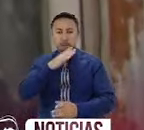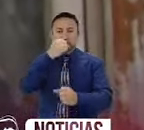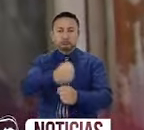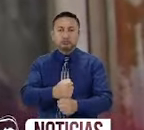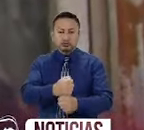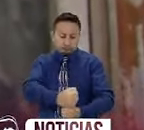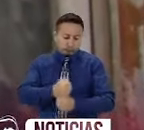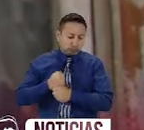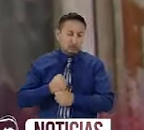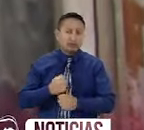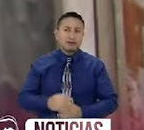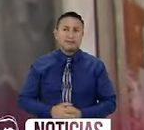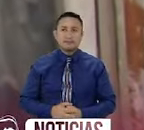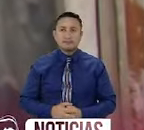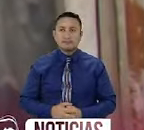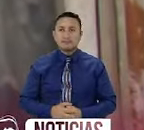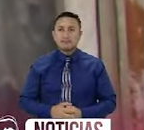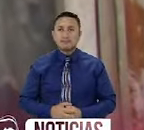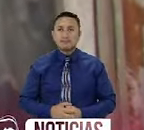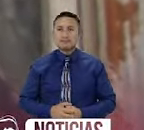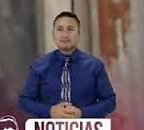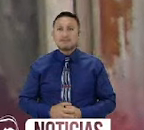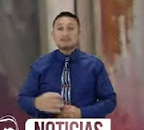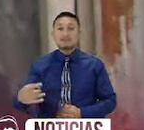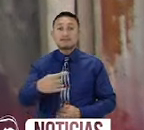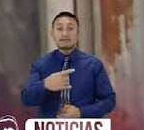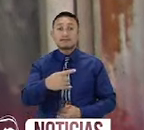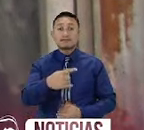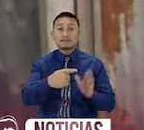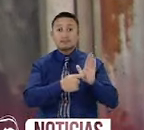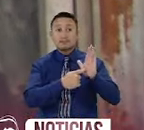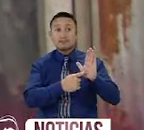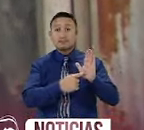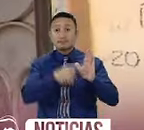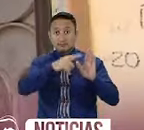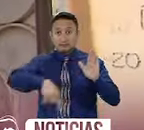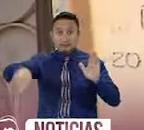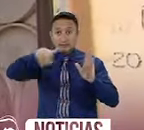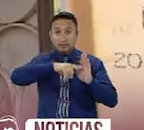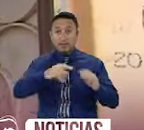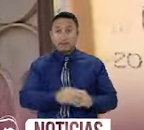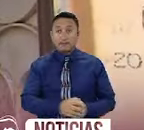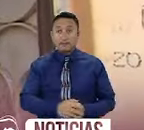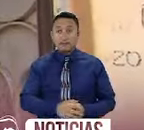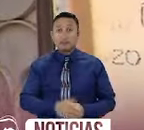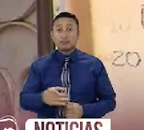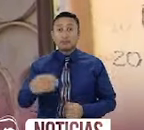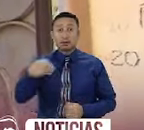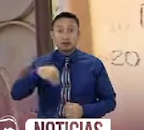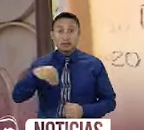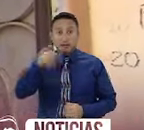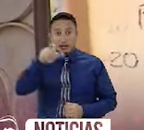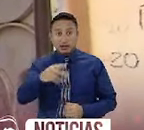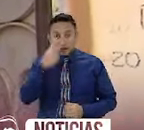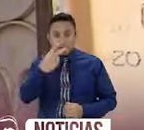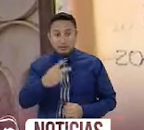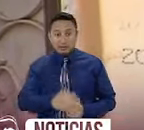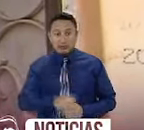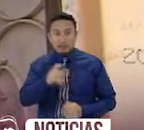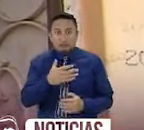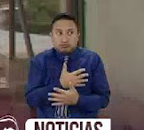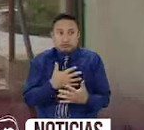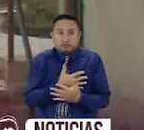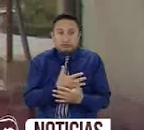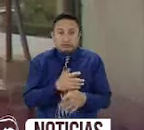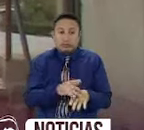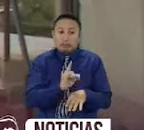tomar posesión de esas viviendas. Entonces van señalizando las cámaras y esa es una alerta que tienen los ciudadanos y los ciudadanos por temor abandonan. Ahorita